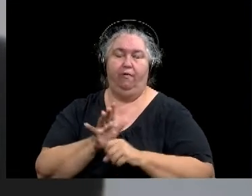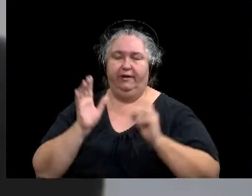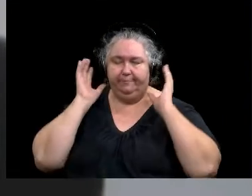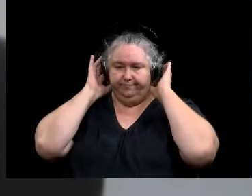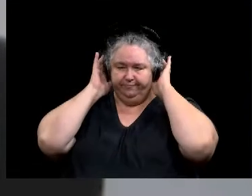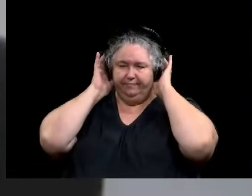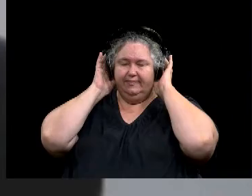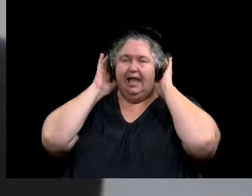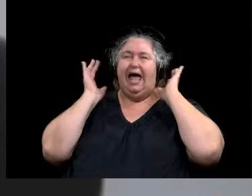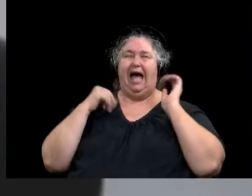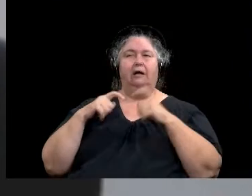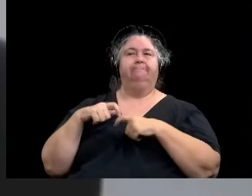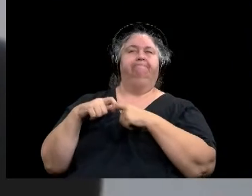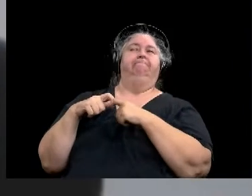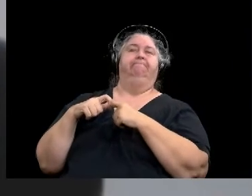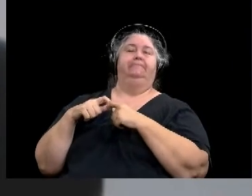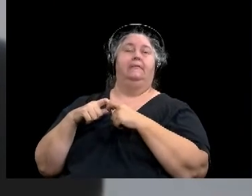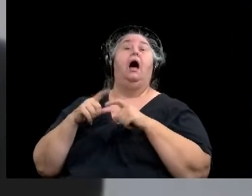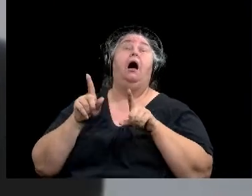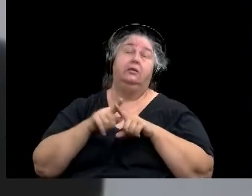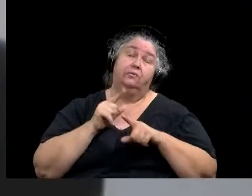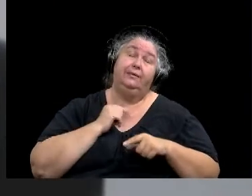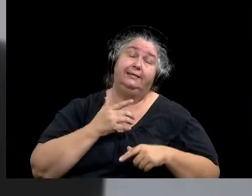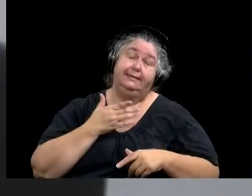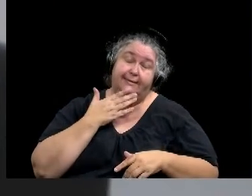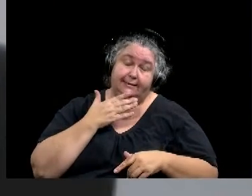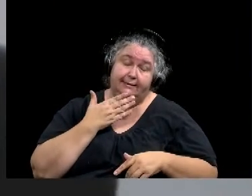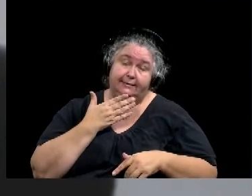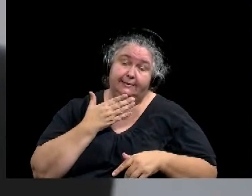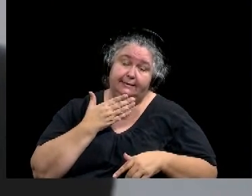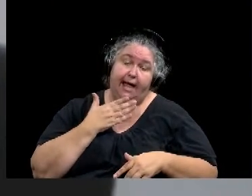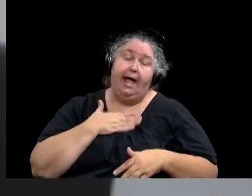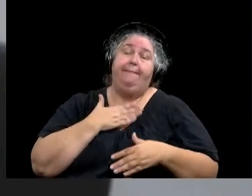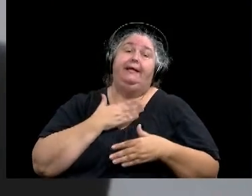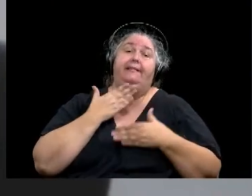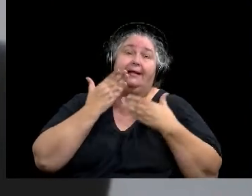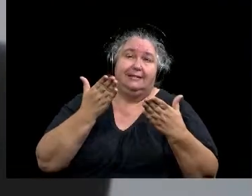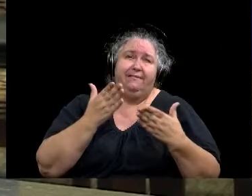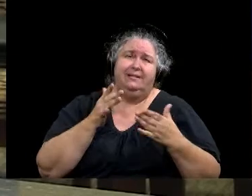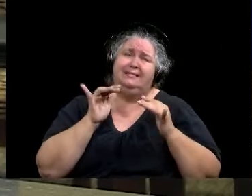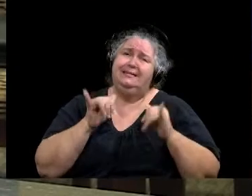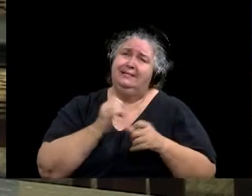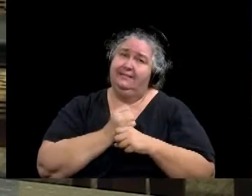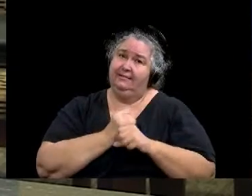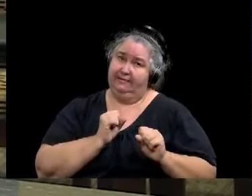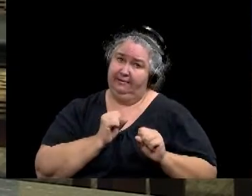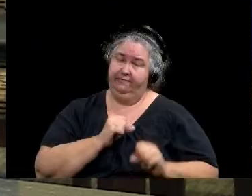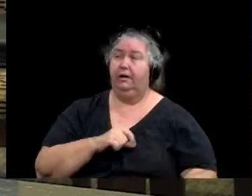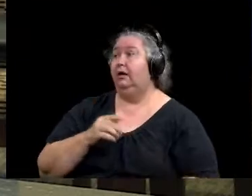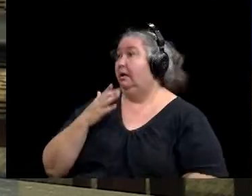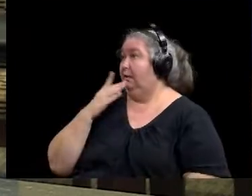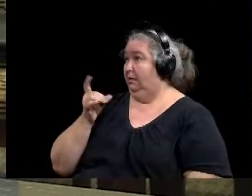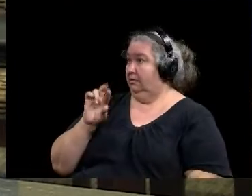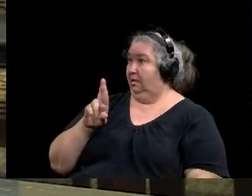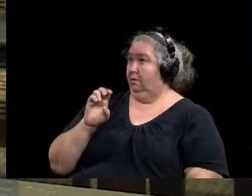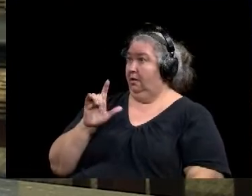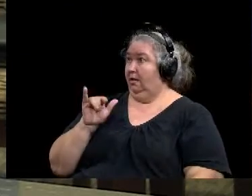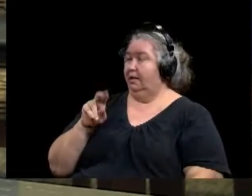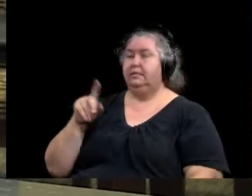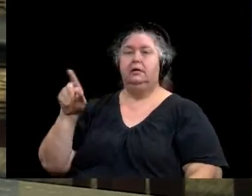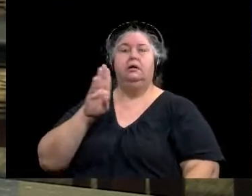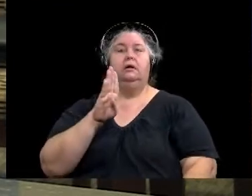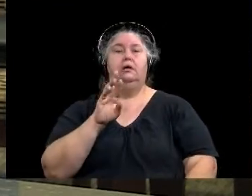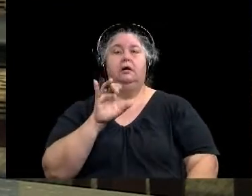a estos son mis comentarios por hoy quiero desearles una feliz de gracias y tengan